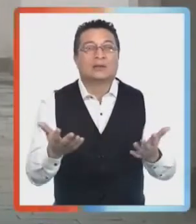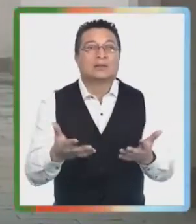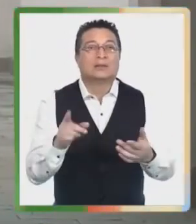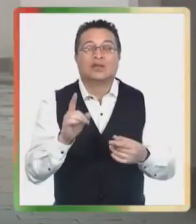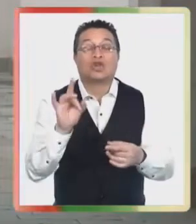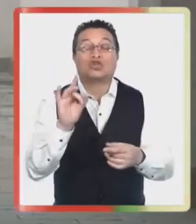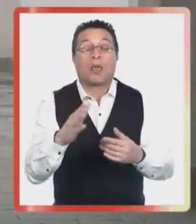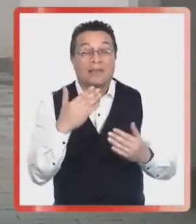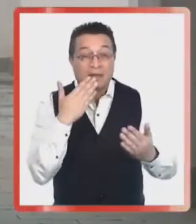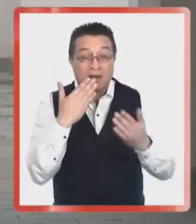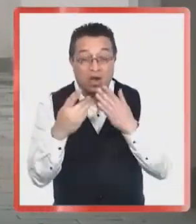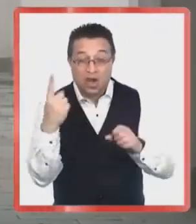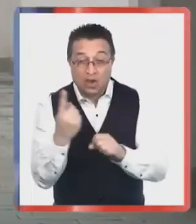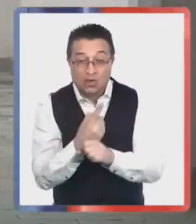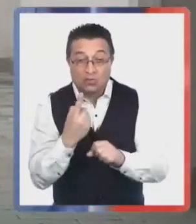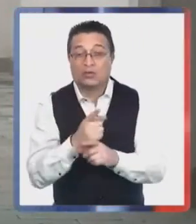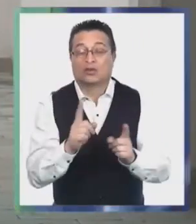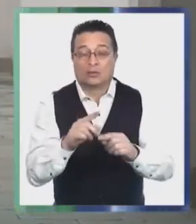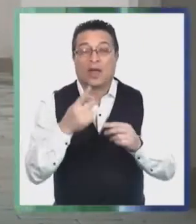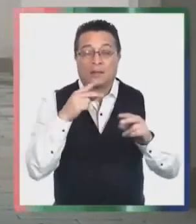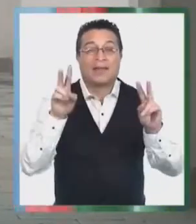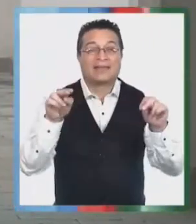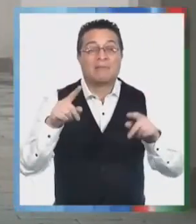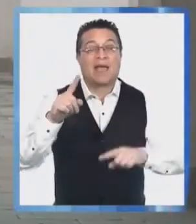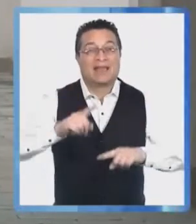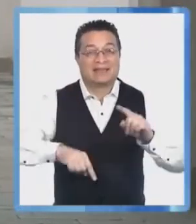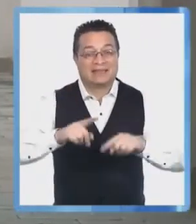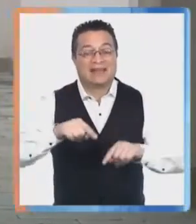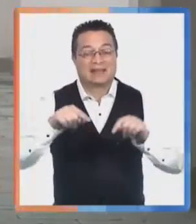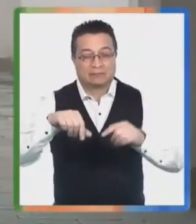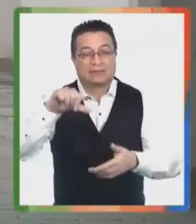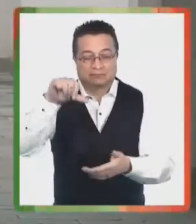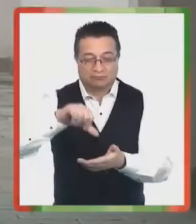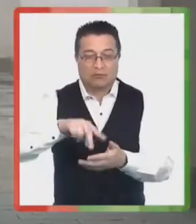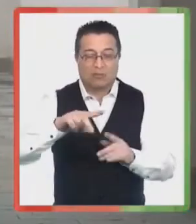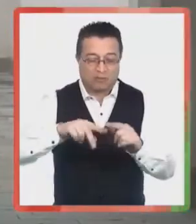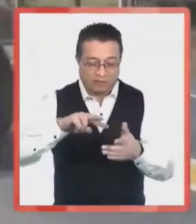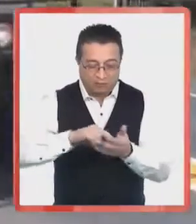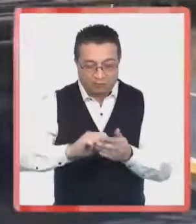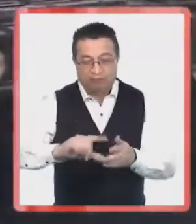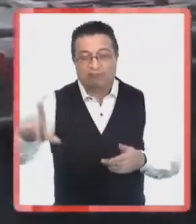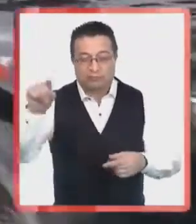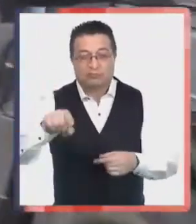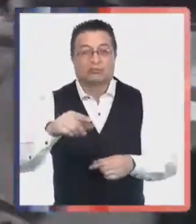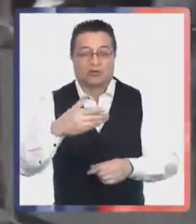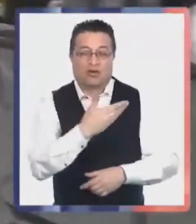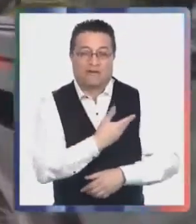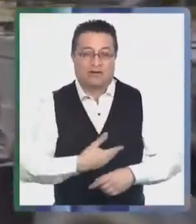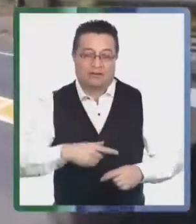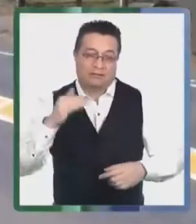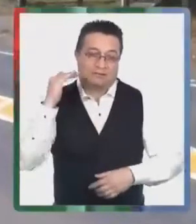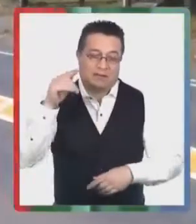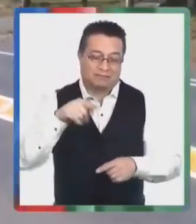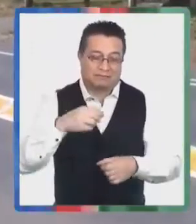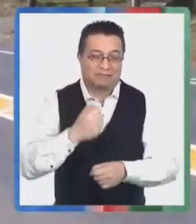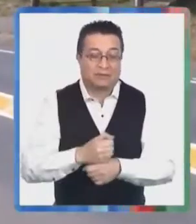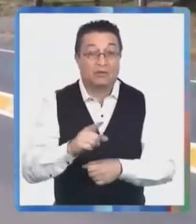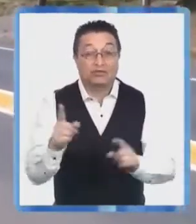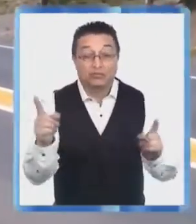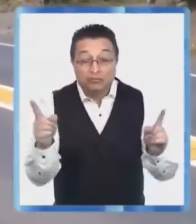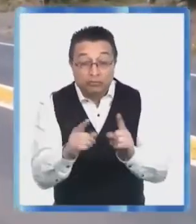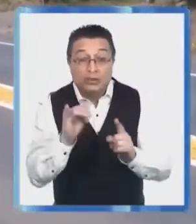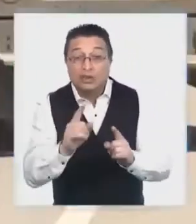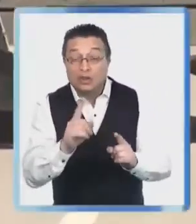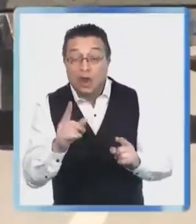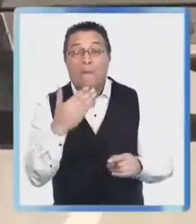no solamente la discusión, sino el tema de tierras, que está en el centro del conflicto, ha sido parte prioritaria del gobierno. Acotado o no, se